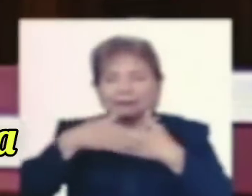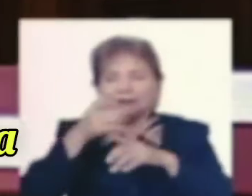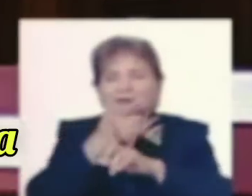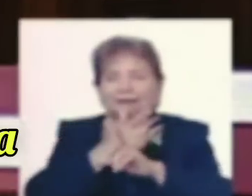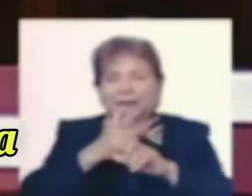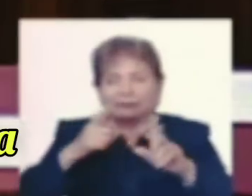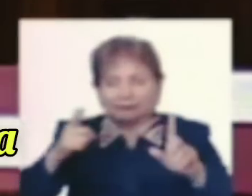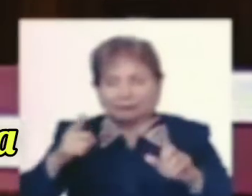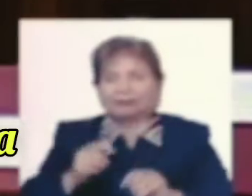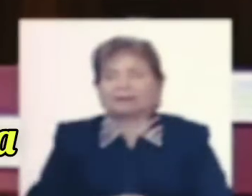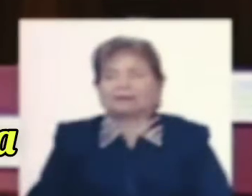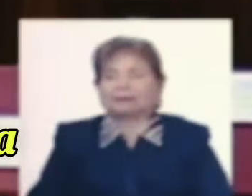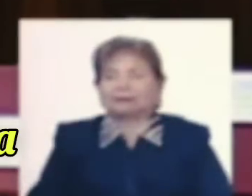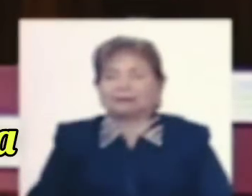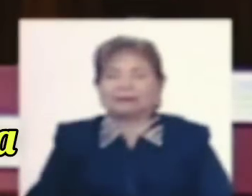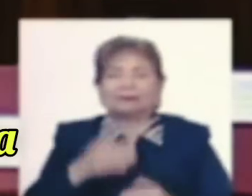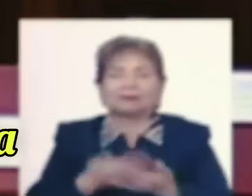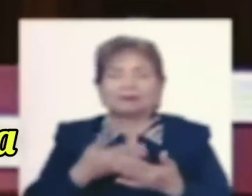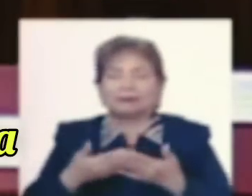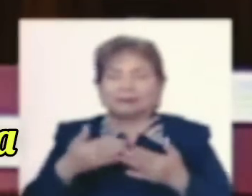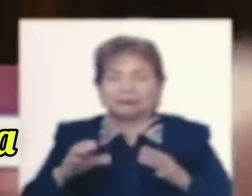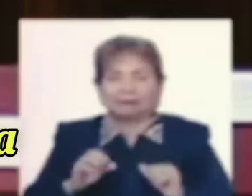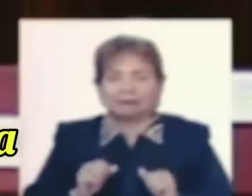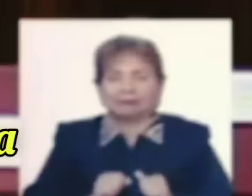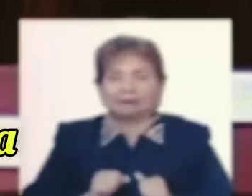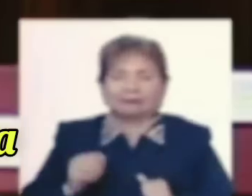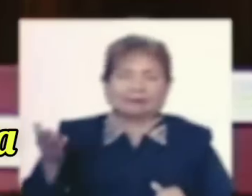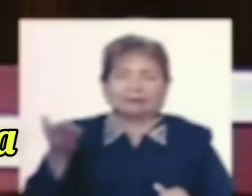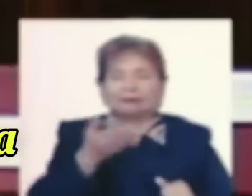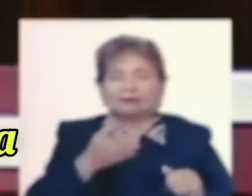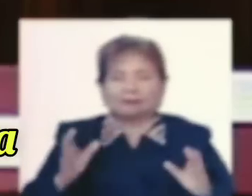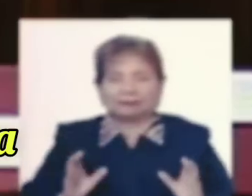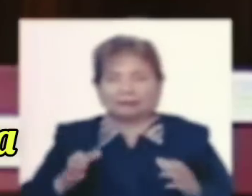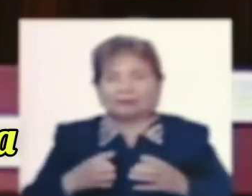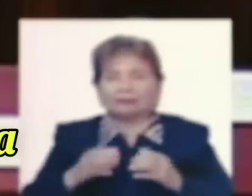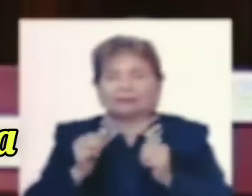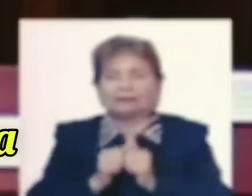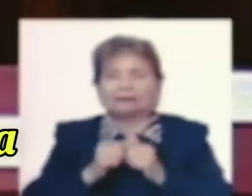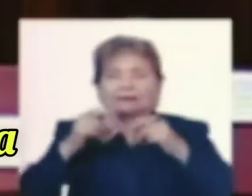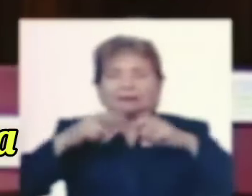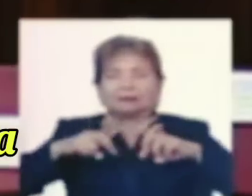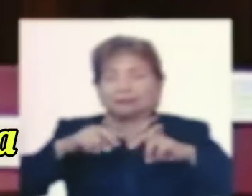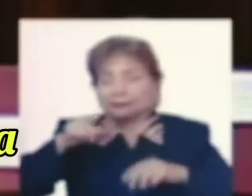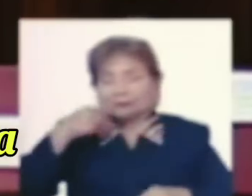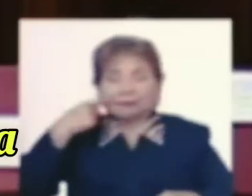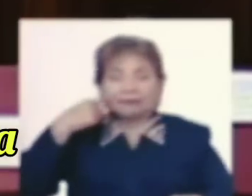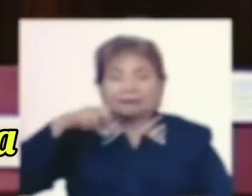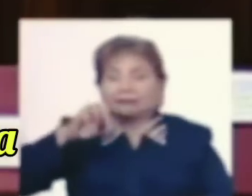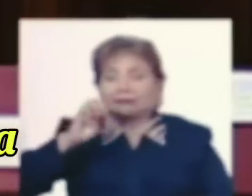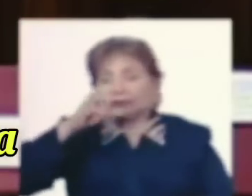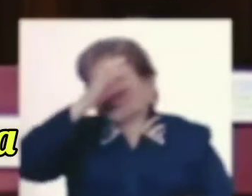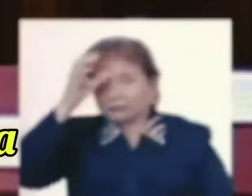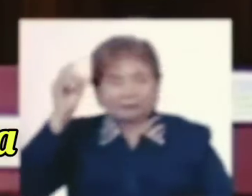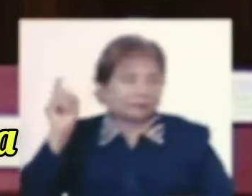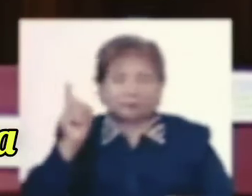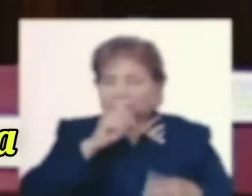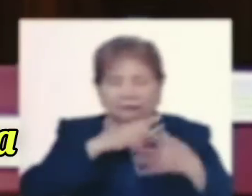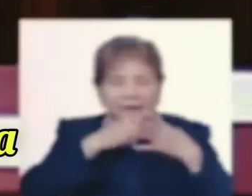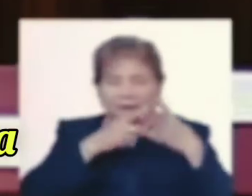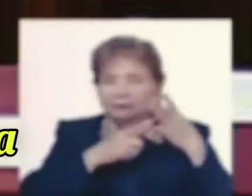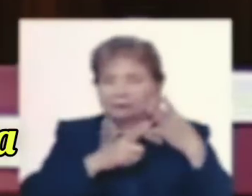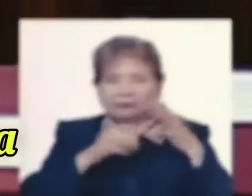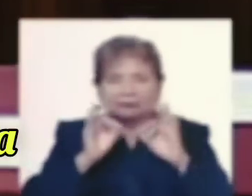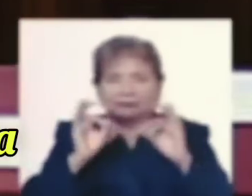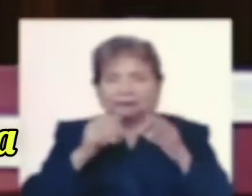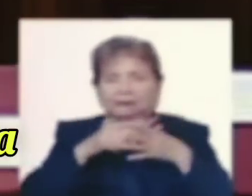su liberación. En consecuencia, señores congresistas, el investigado Pedro Castillo Terrones no se encuentra enmarcado